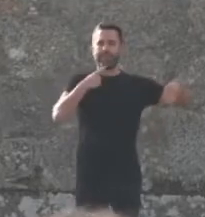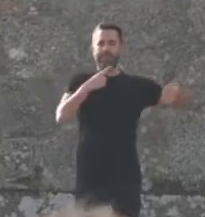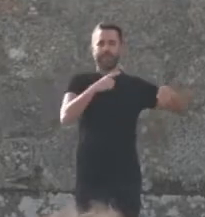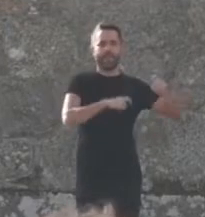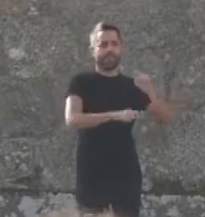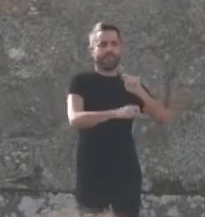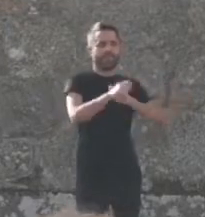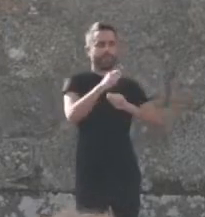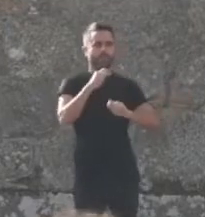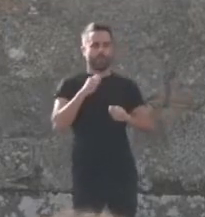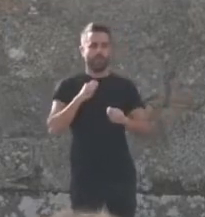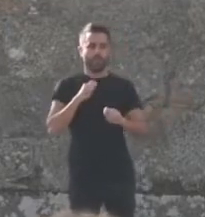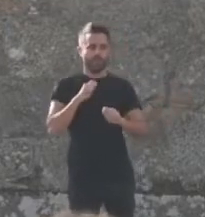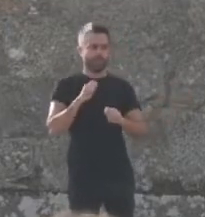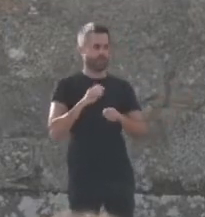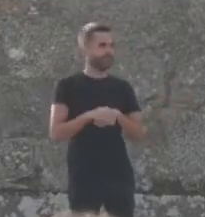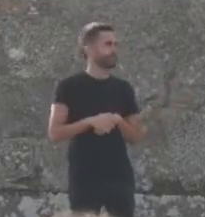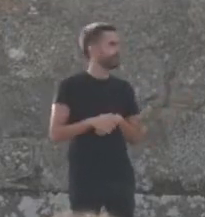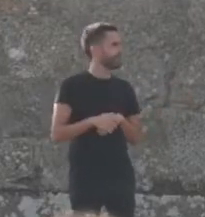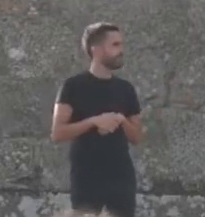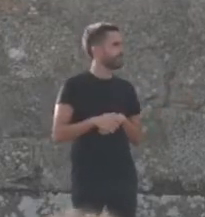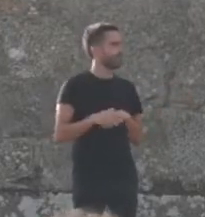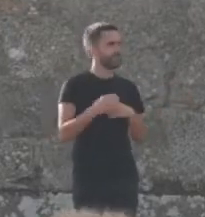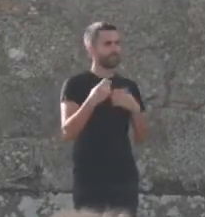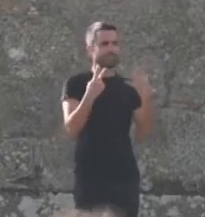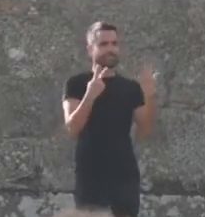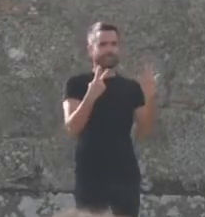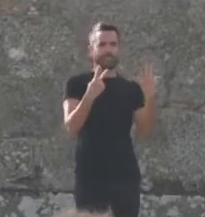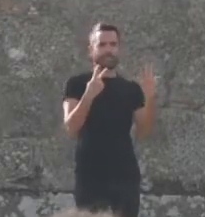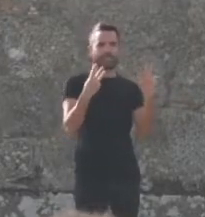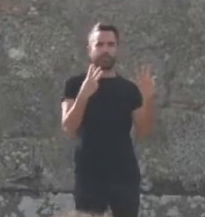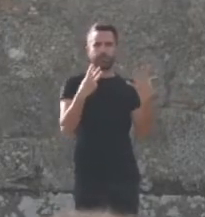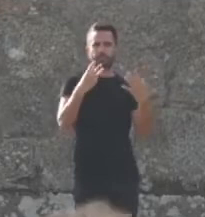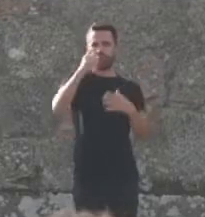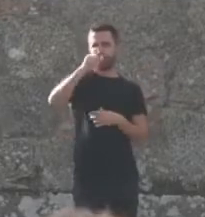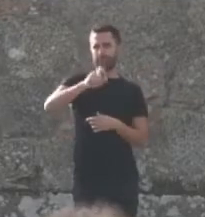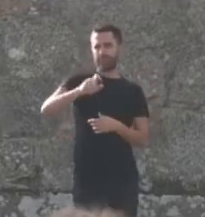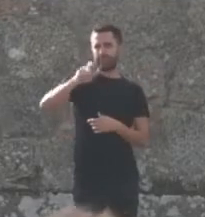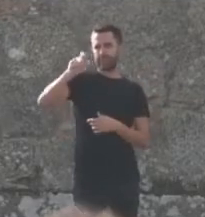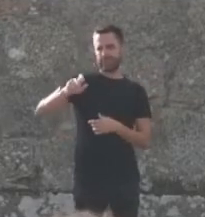devolución. Eran 7 ou 8 persoas.